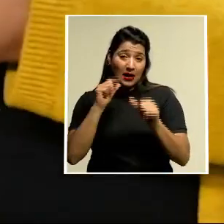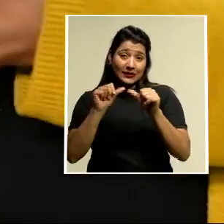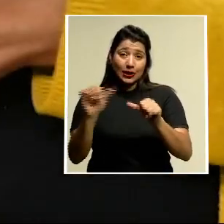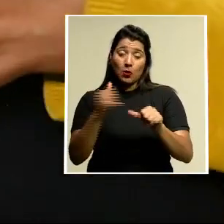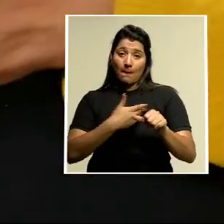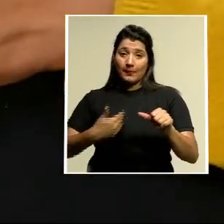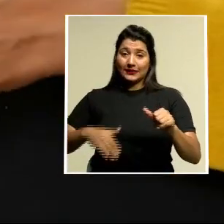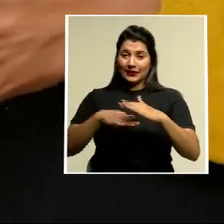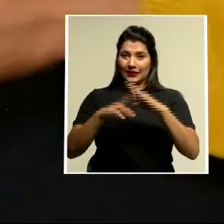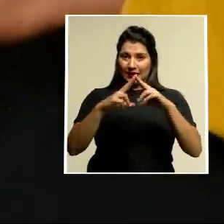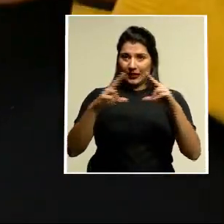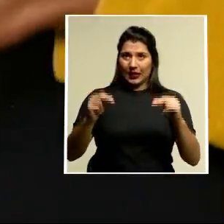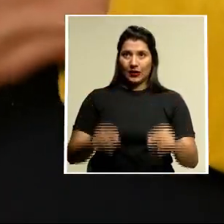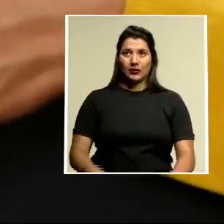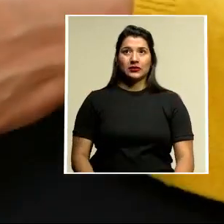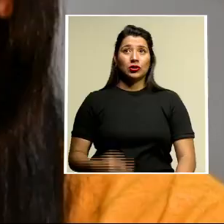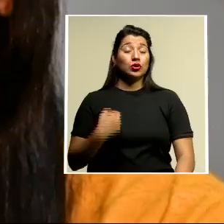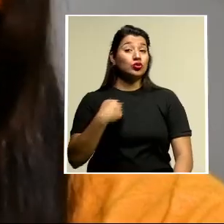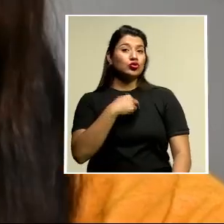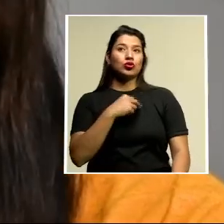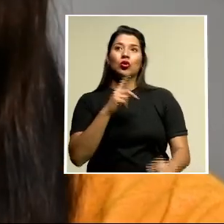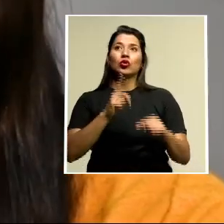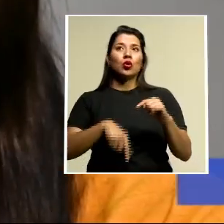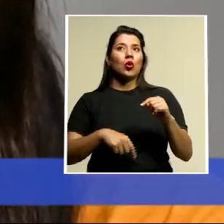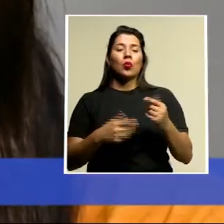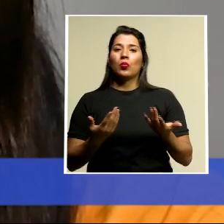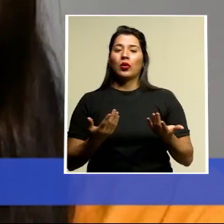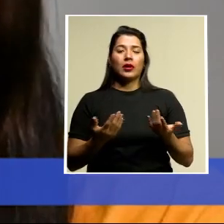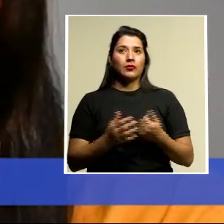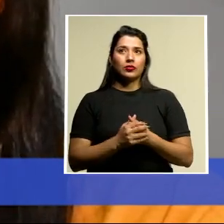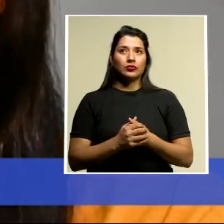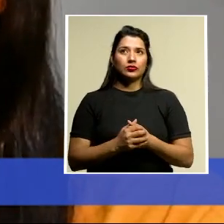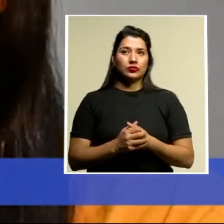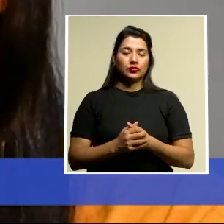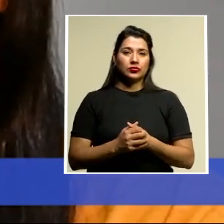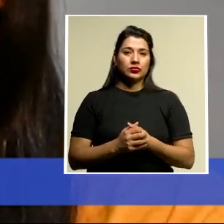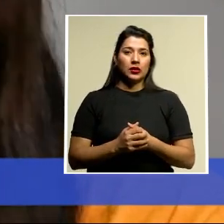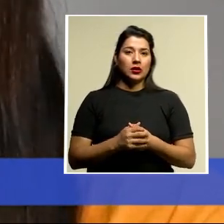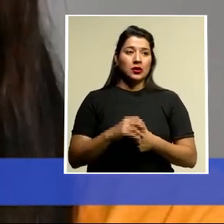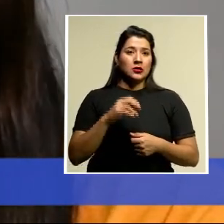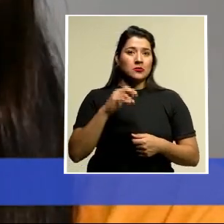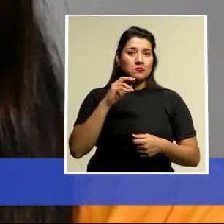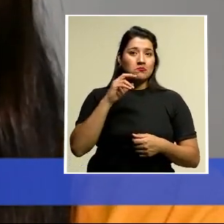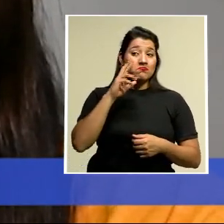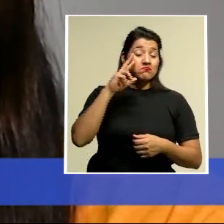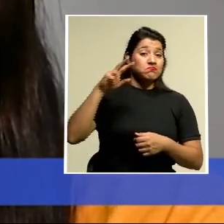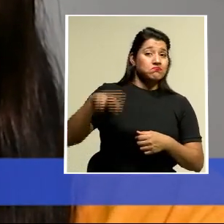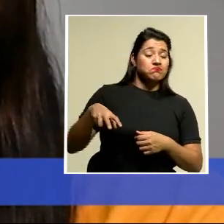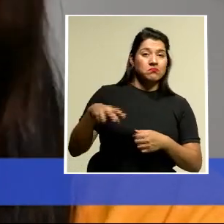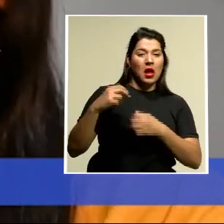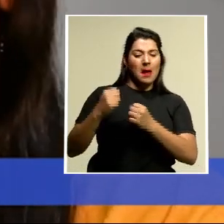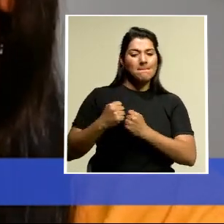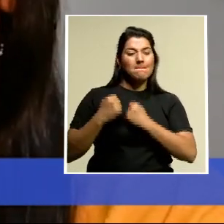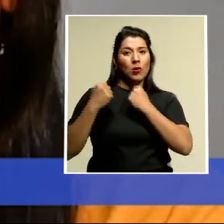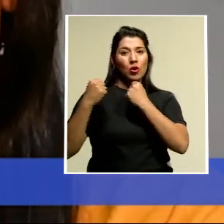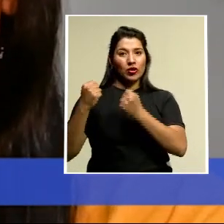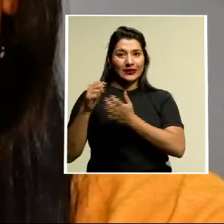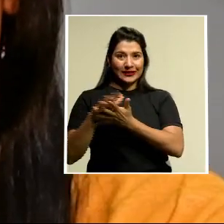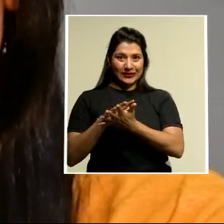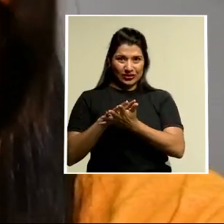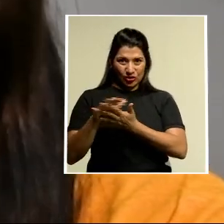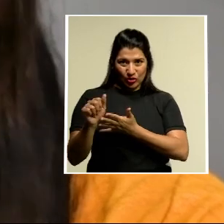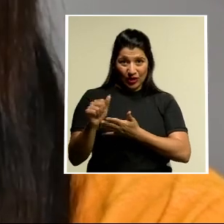Tenemos una compleja relación con la política, tan compleja que nos cuesta definirla, pero es parte esencial de